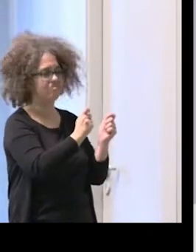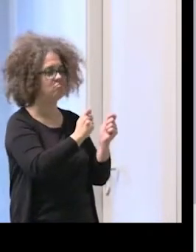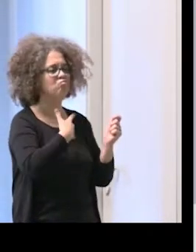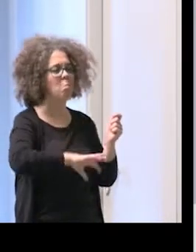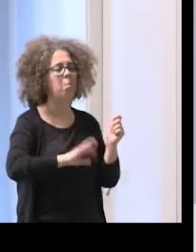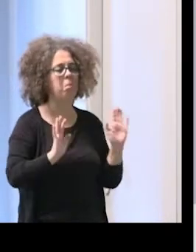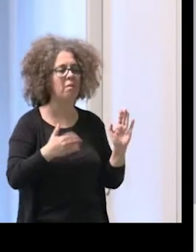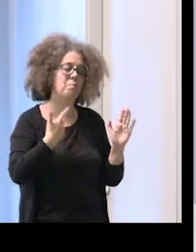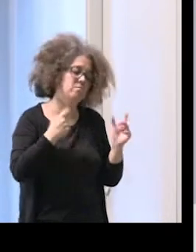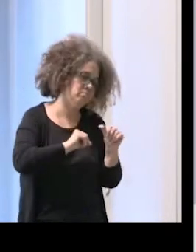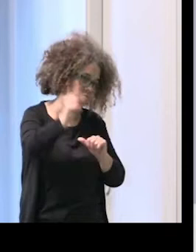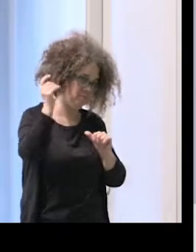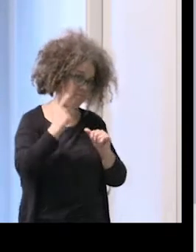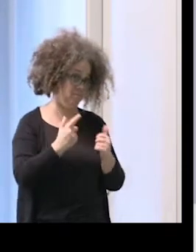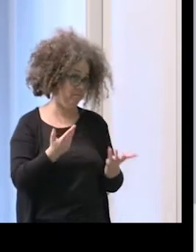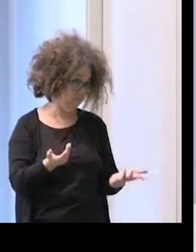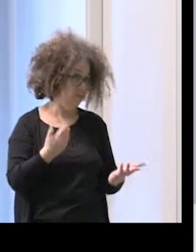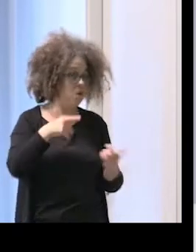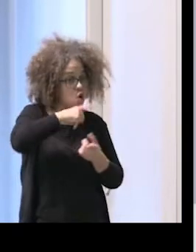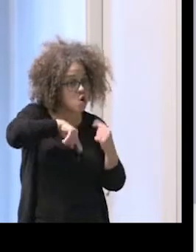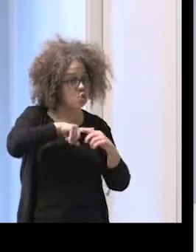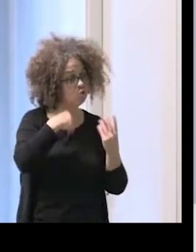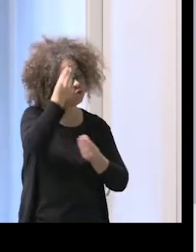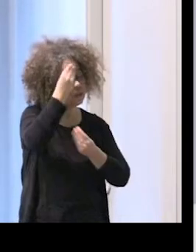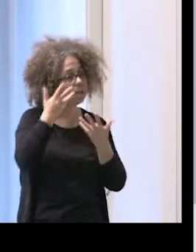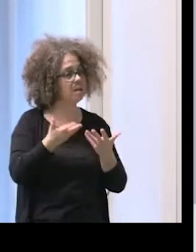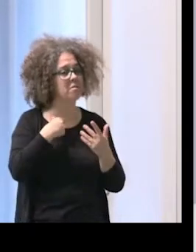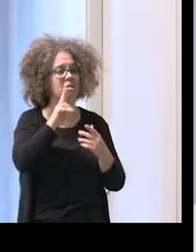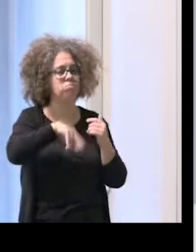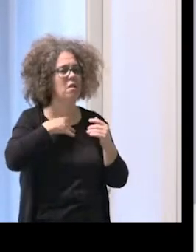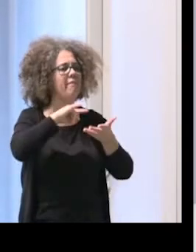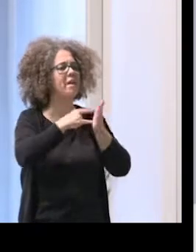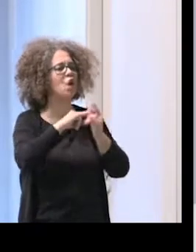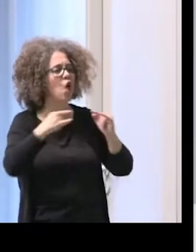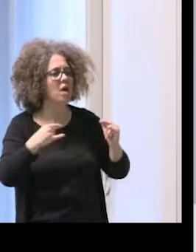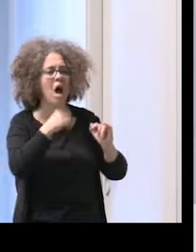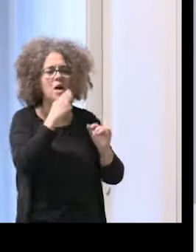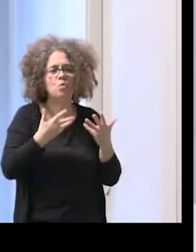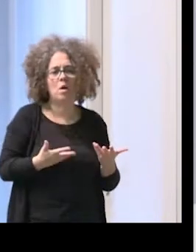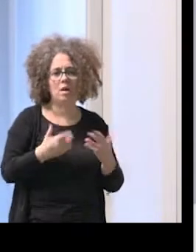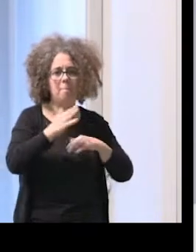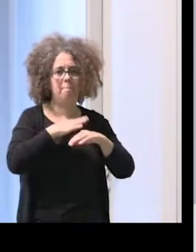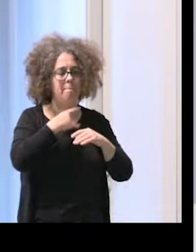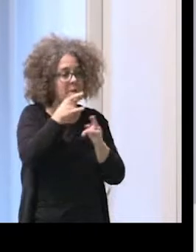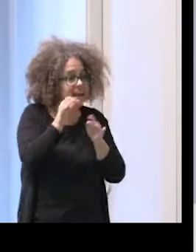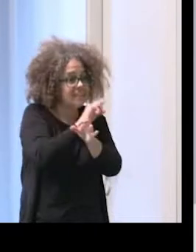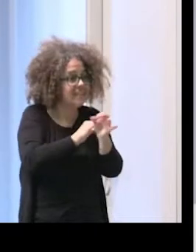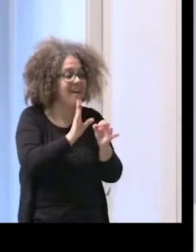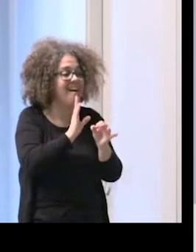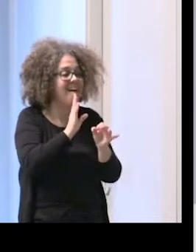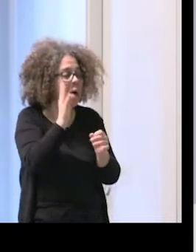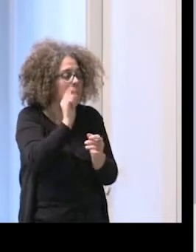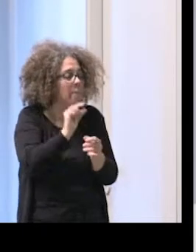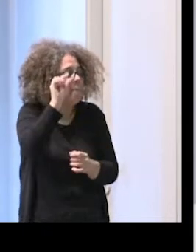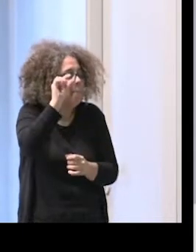reemplazar las células ciliadas con éxito. Lo que nosotros creemos es que la tecnología de base que estamos desarrollando para las células neuronales nos